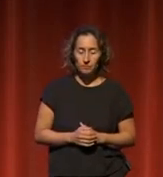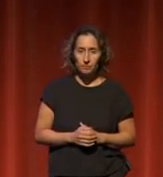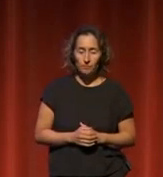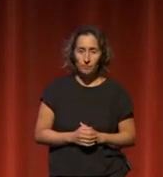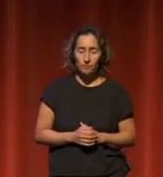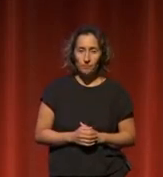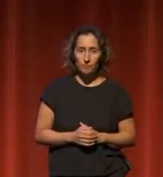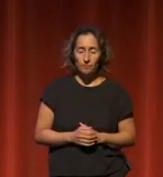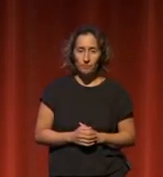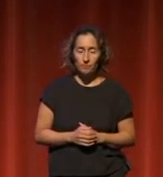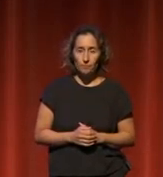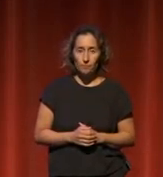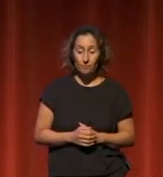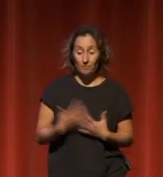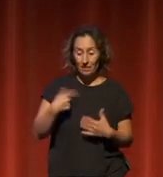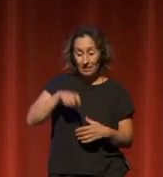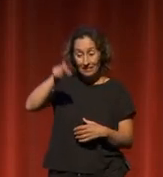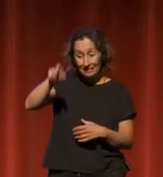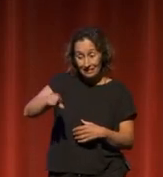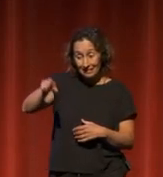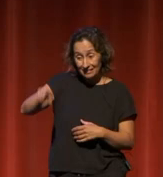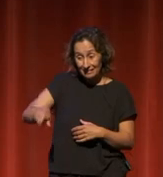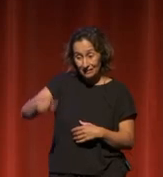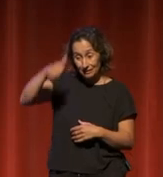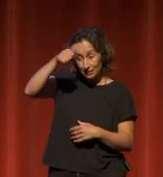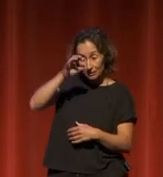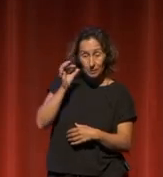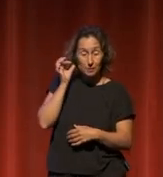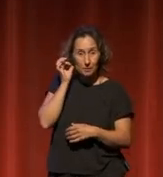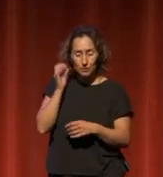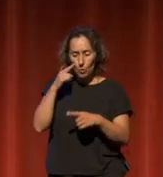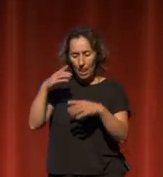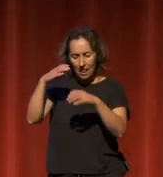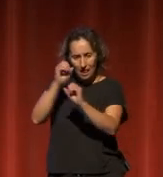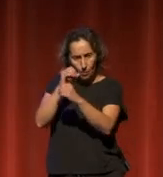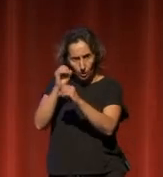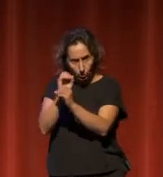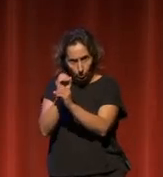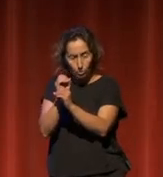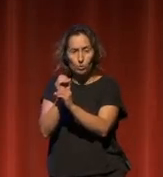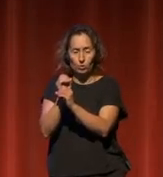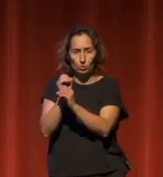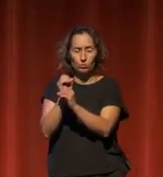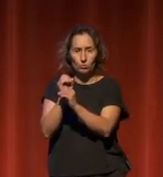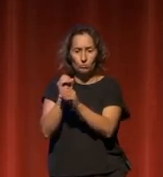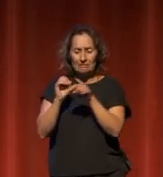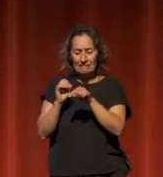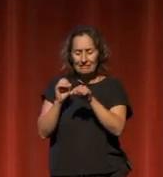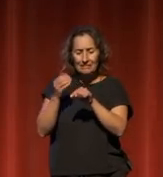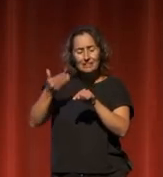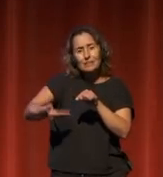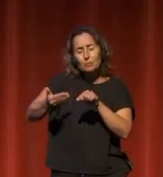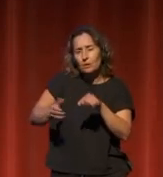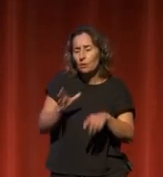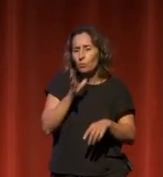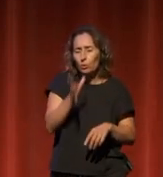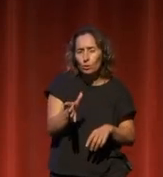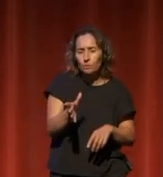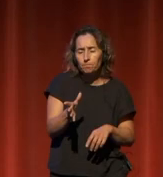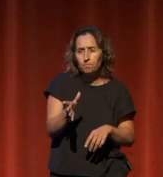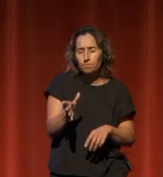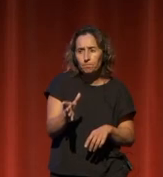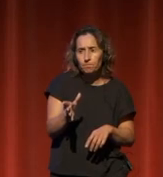eh laboratorios ciudadanos también eh es muy importante porque aquí Tenemos la